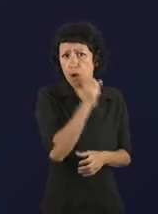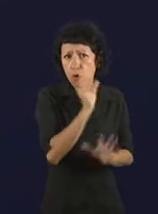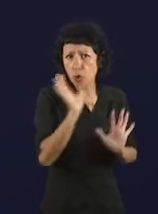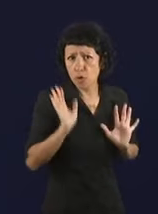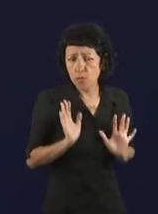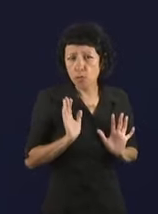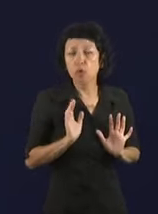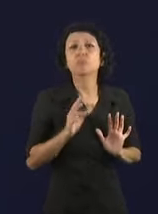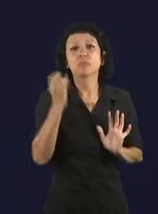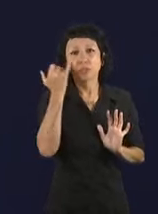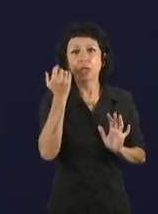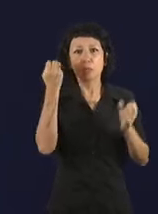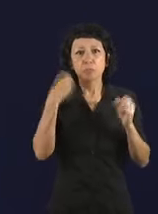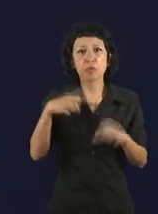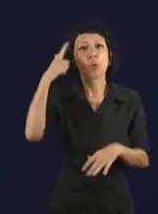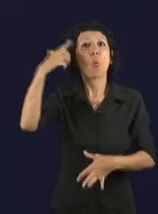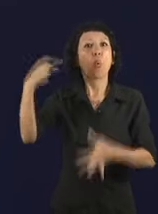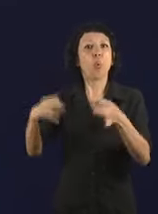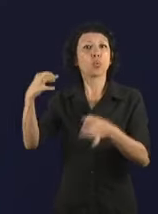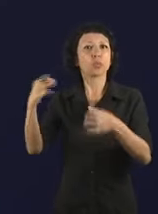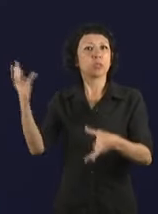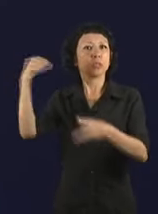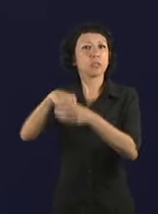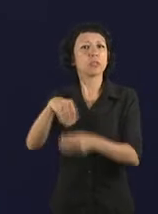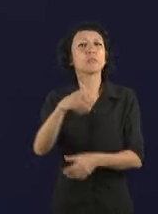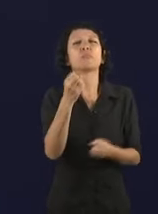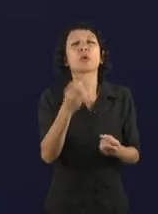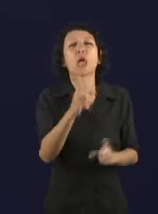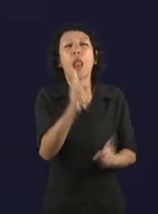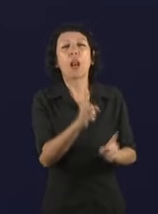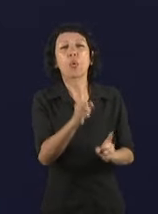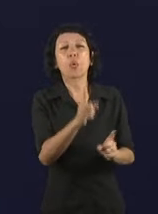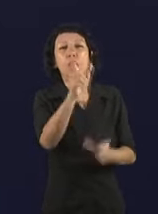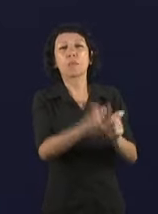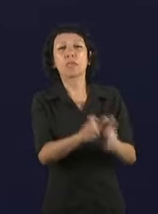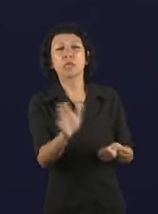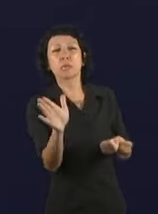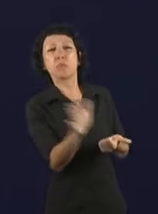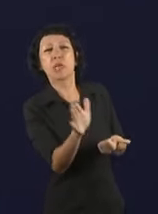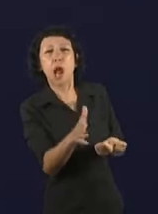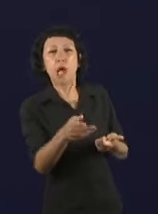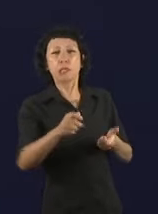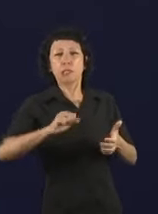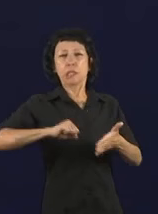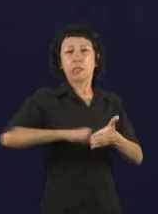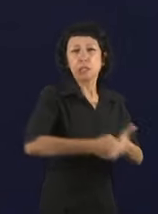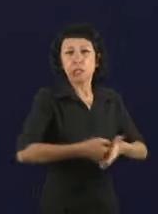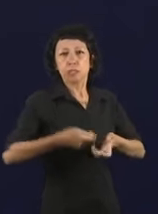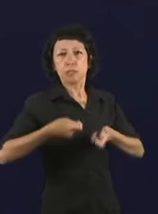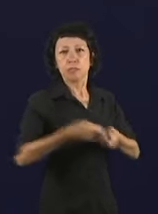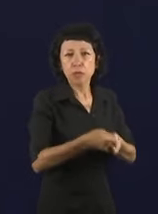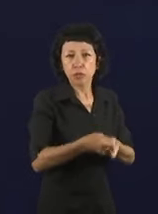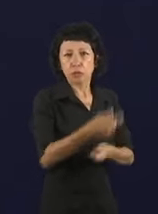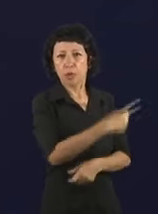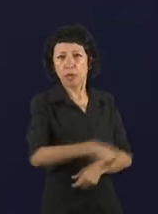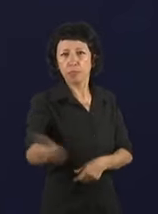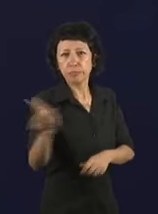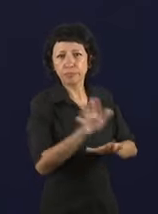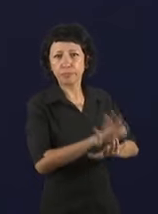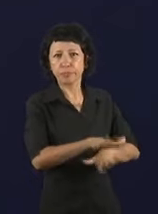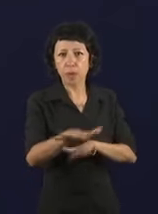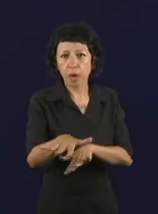de judicialización de esas extorsiones de esos aprietes de esos cobros indebidos eh tanto por